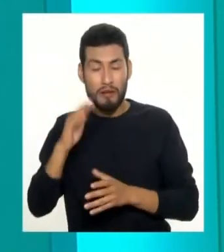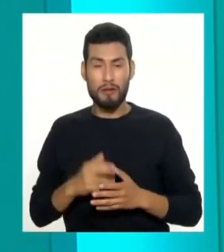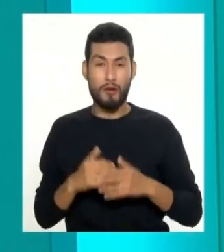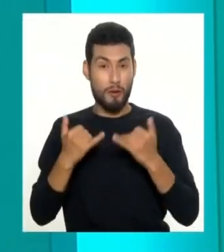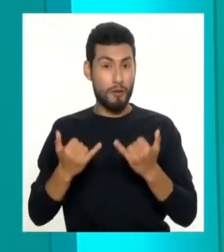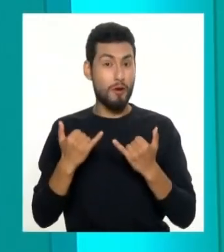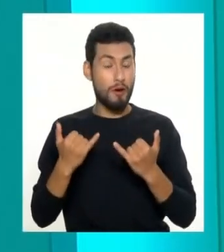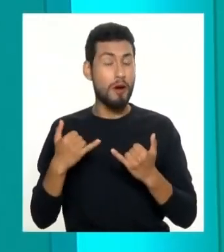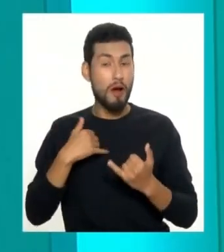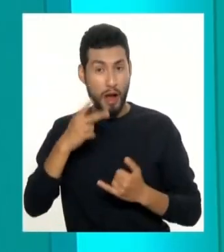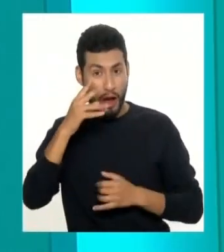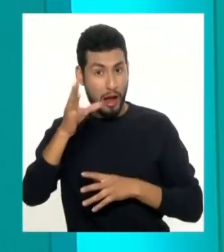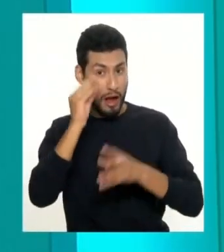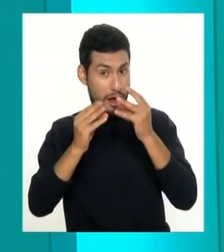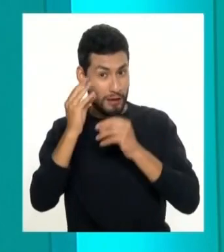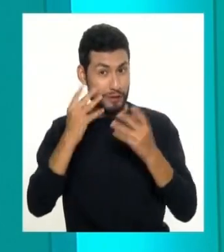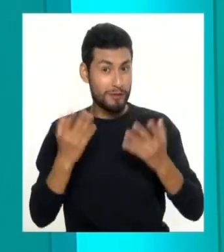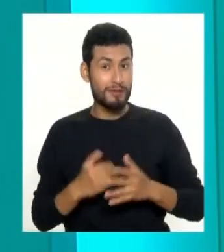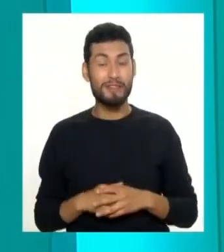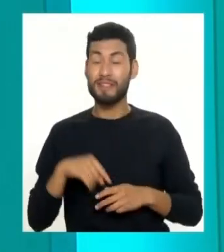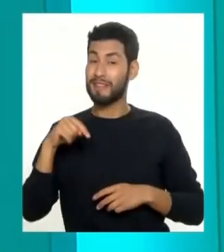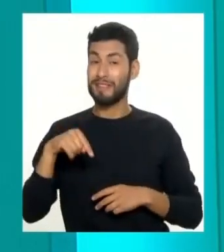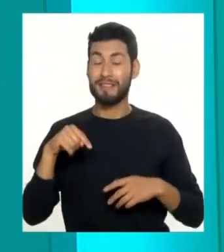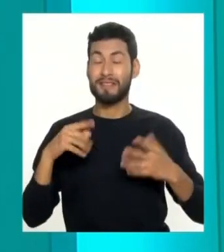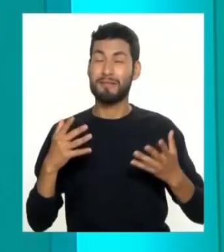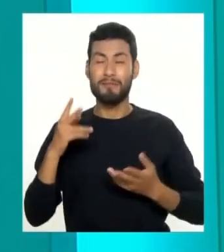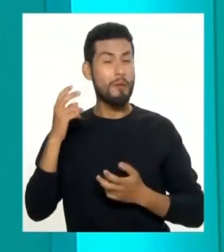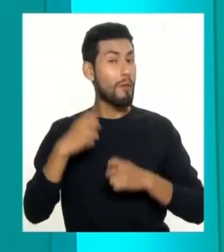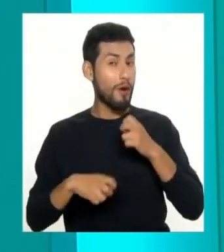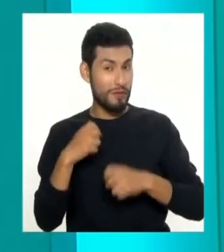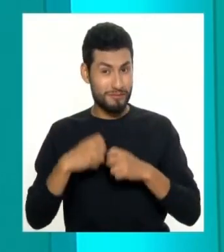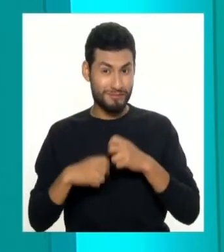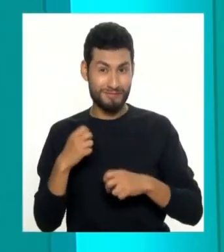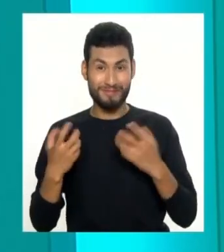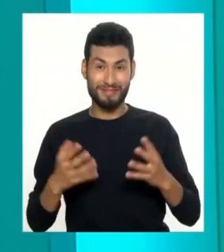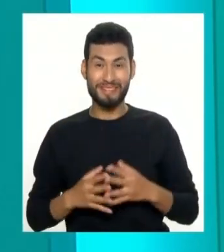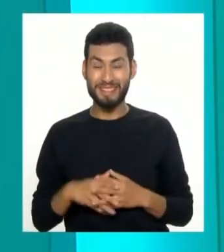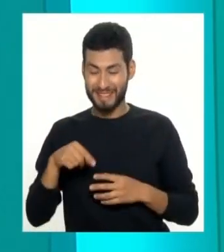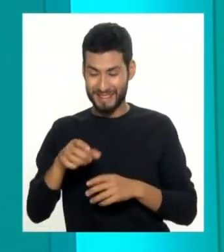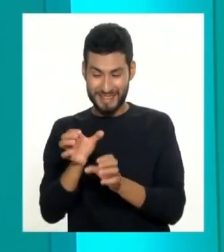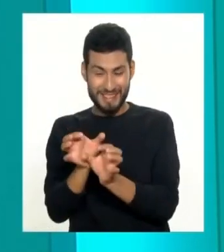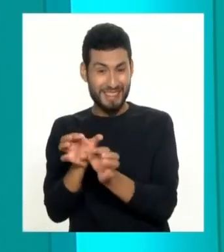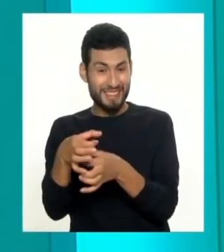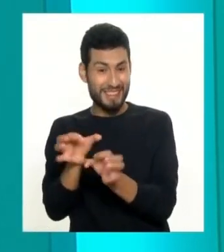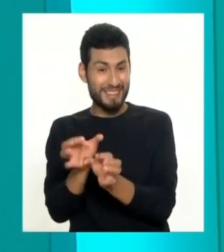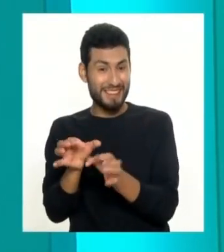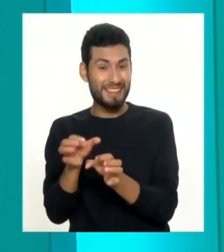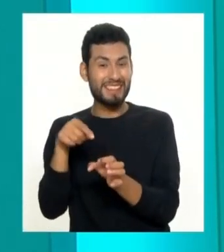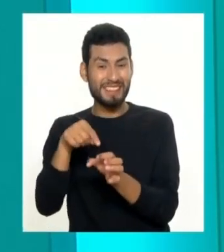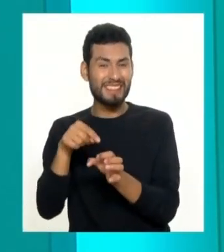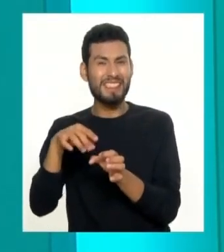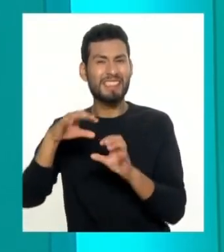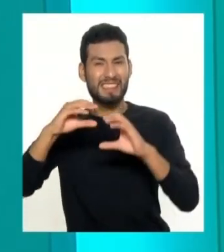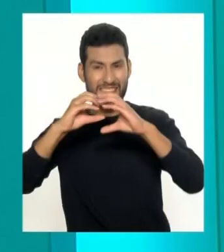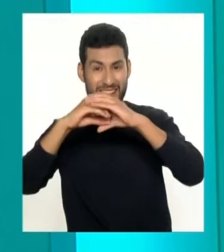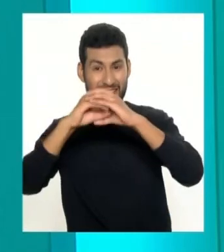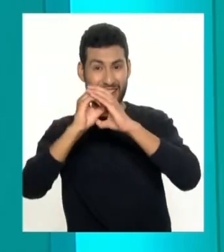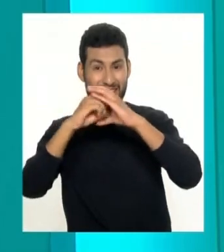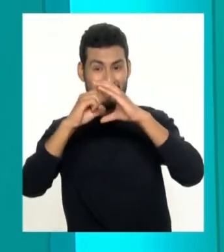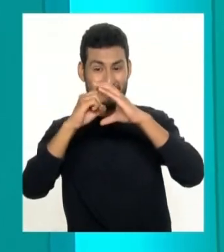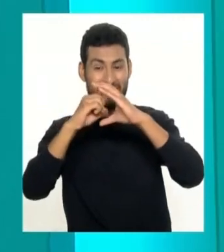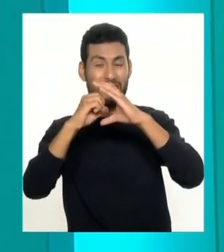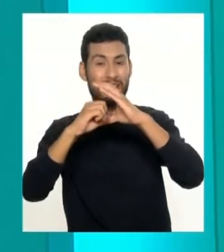día vamos a aprender mucho de este problema donde este disco intervertebral se deshidrata, se rompe,